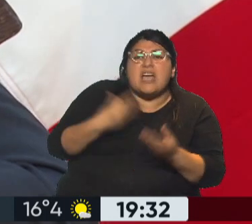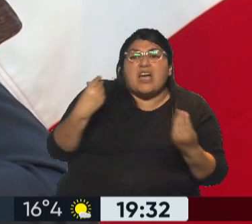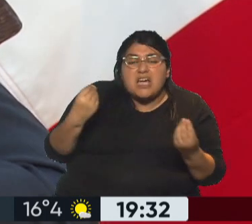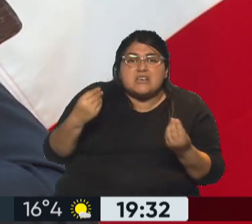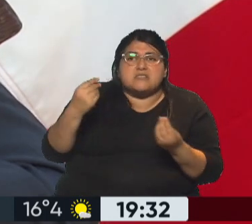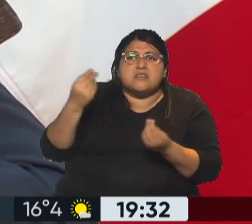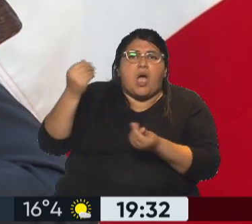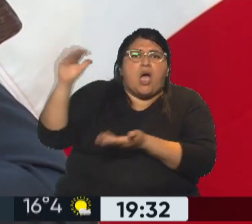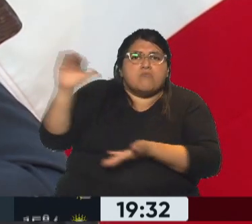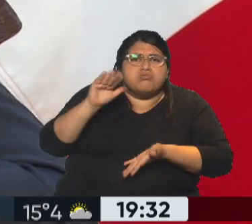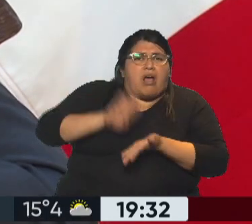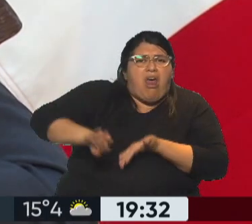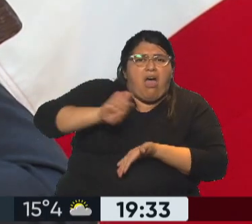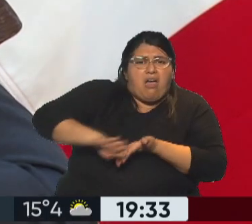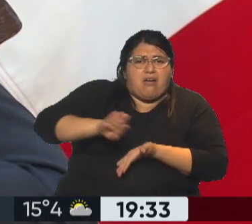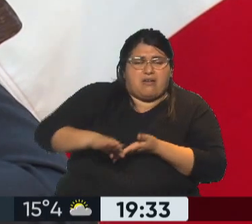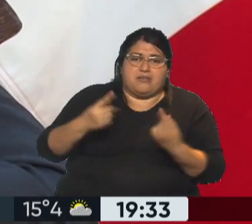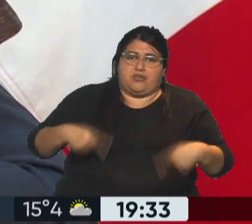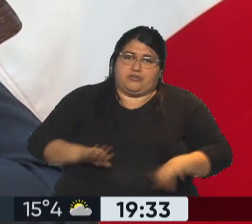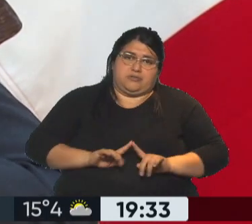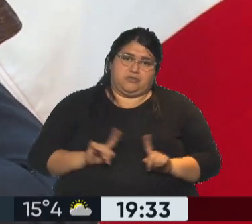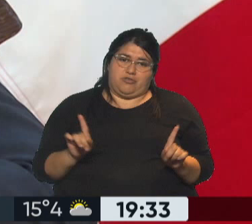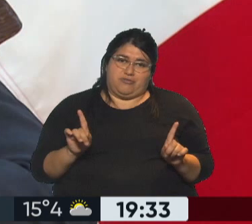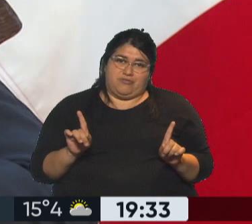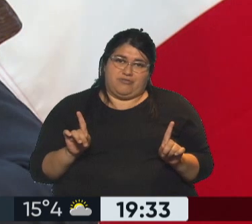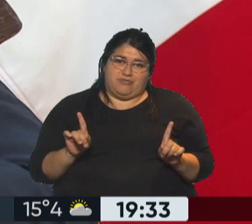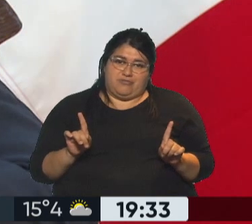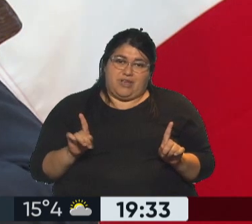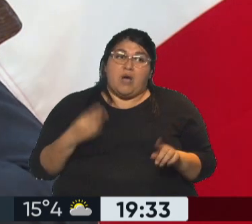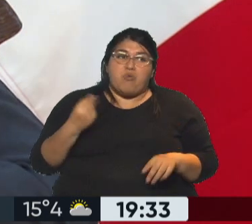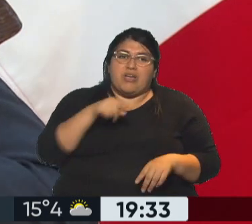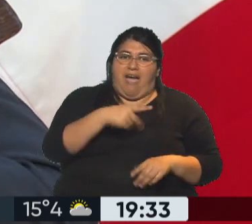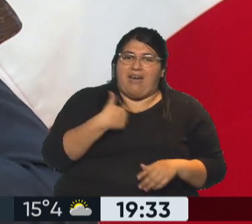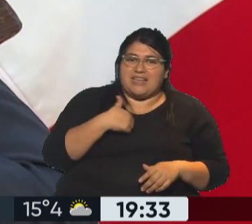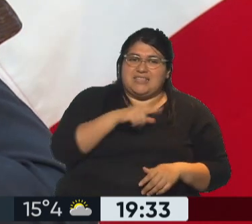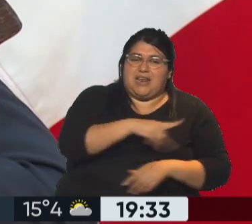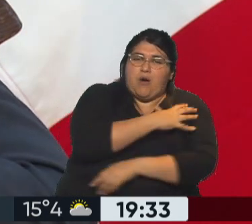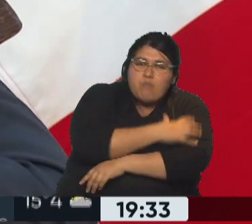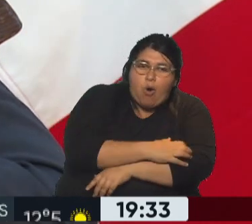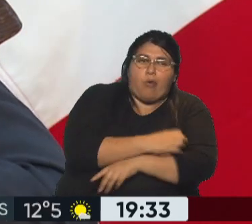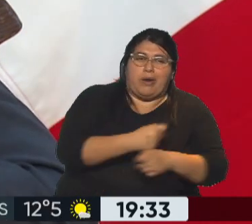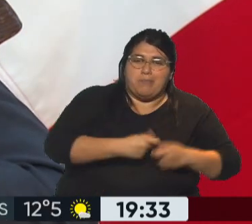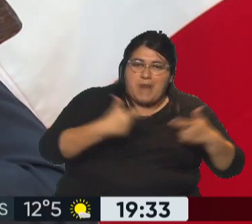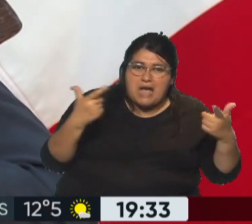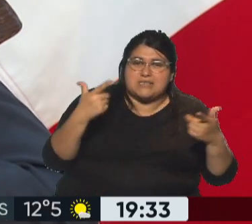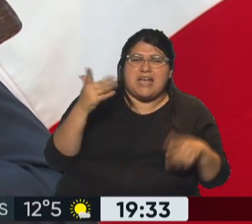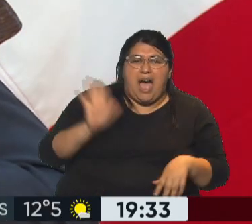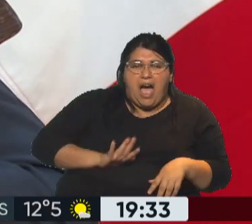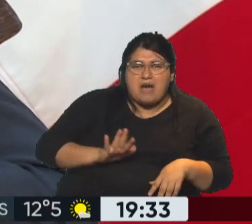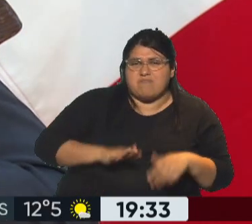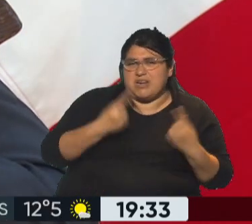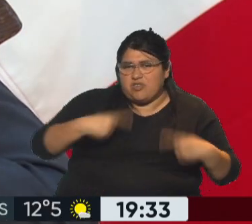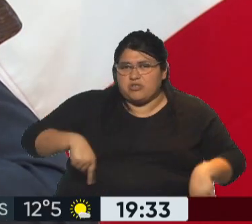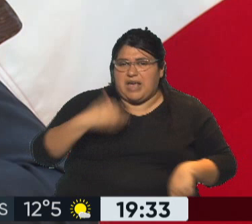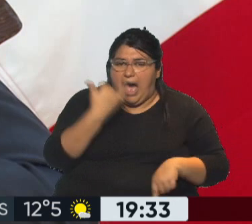hundieron a vastos sectores de la sociedad argentina en la pobreza y en la miseria y endeudaron a la Argentina durante generaciones.